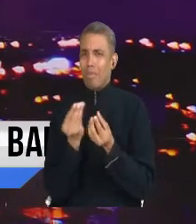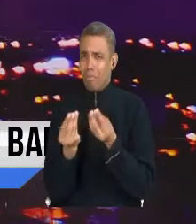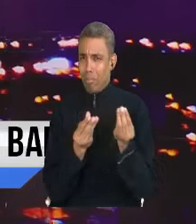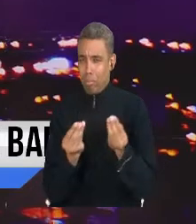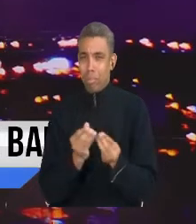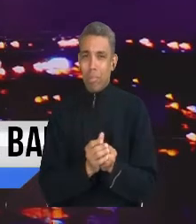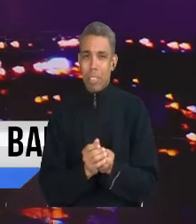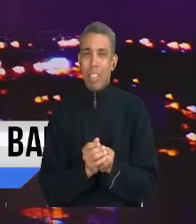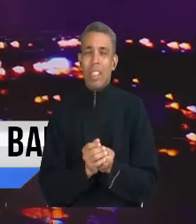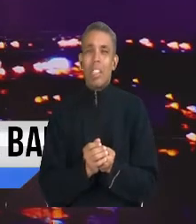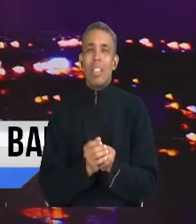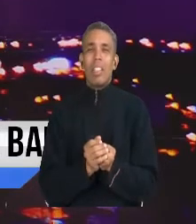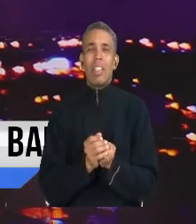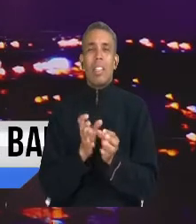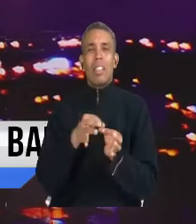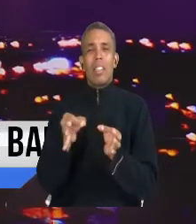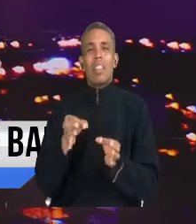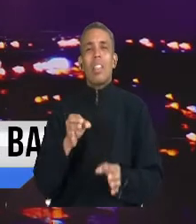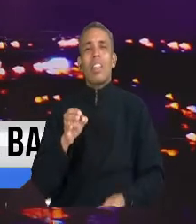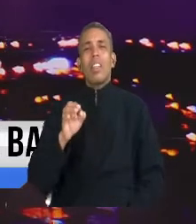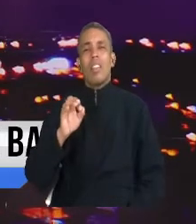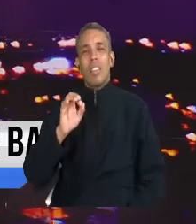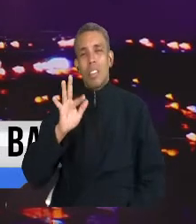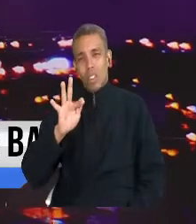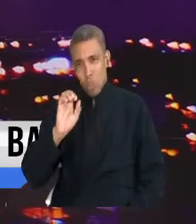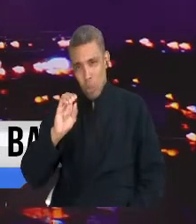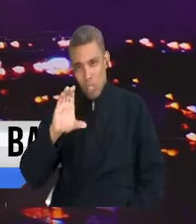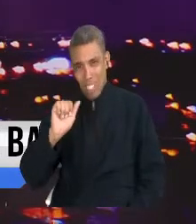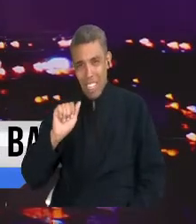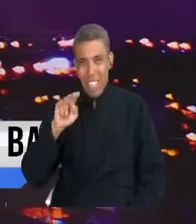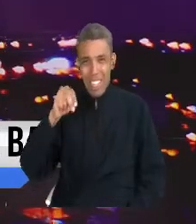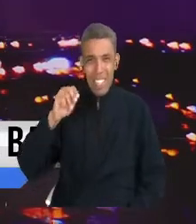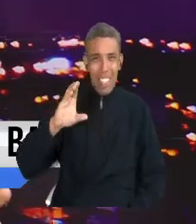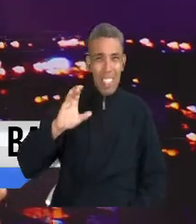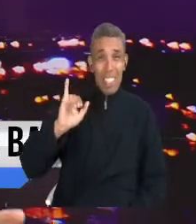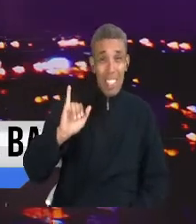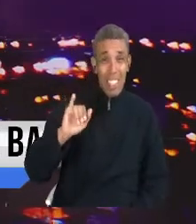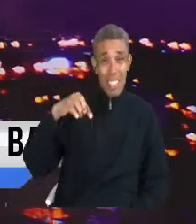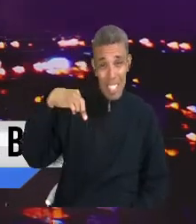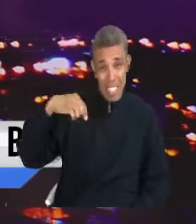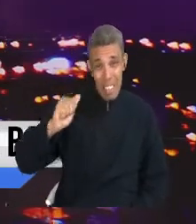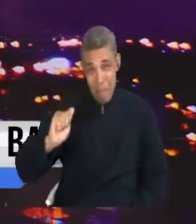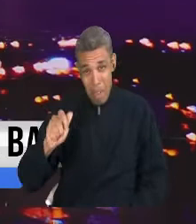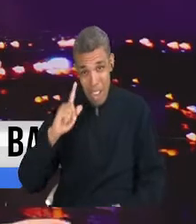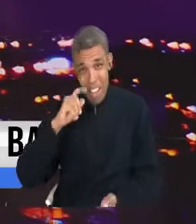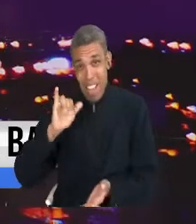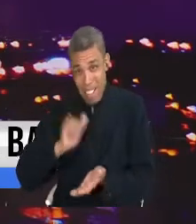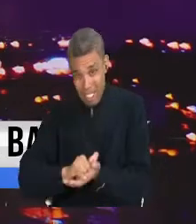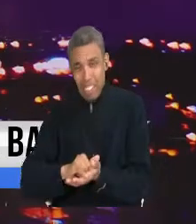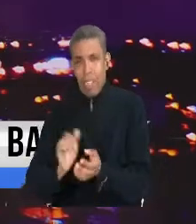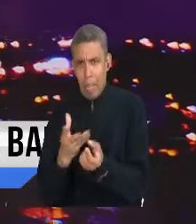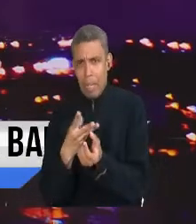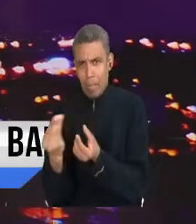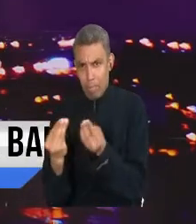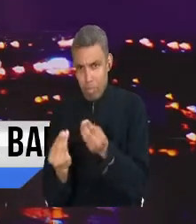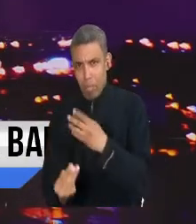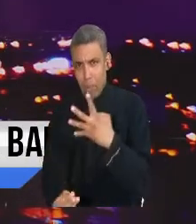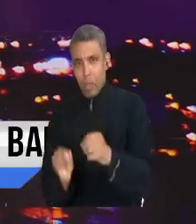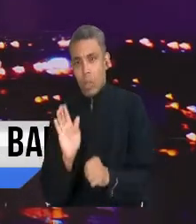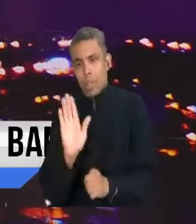del municipio de Tocancipá, departamento de Cundinamarca. Esas son las bandas del interior del país. Y de la costa